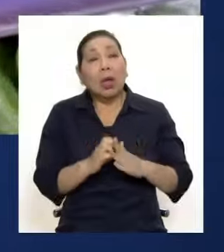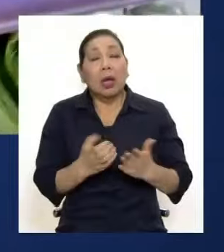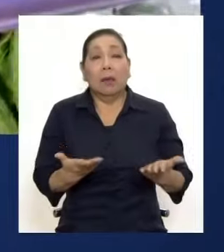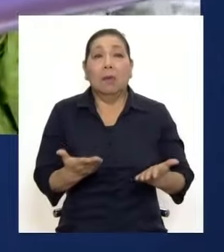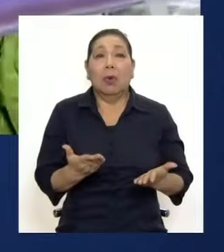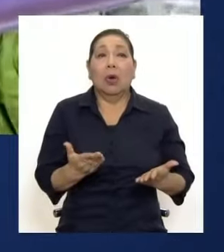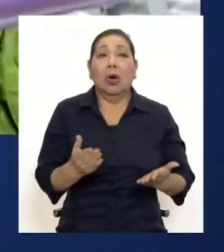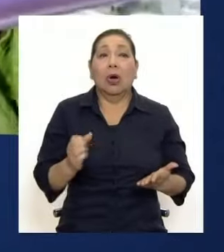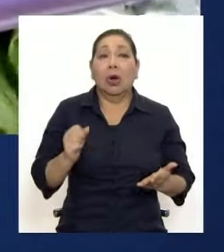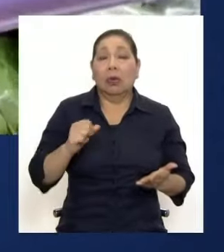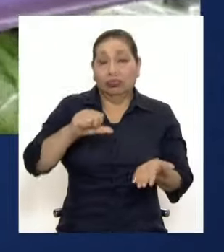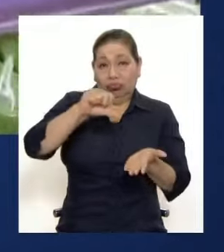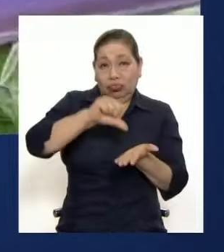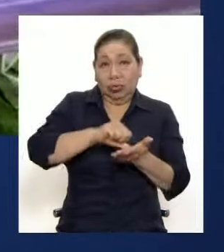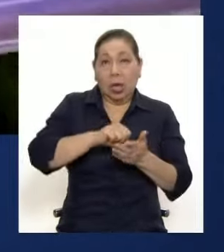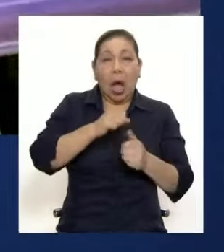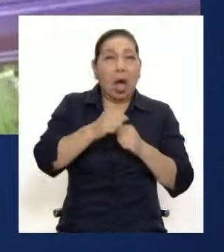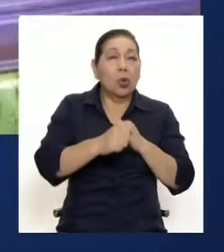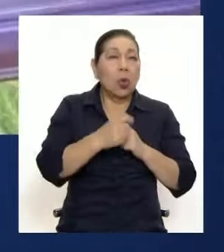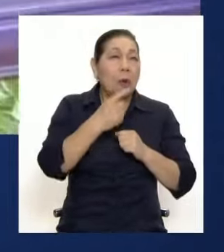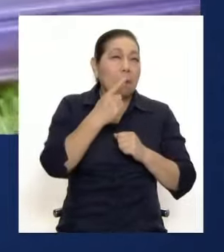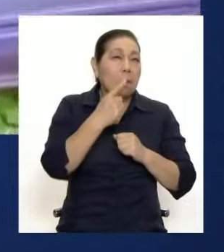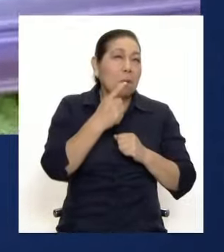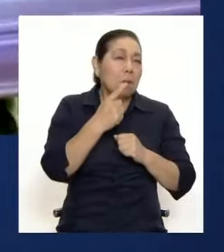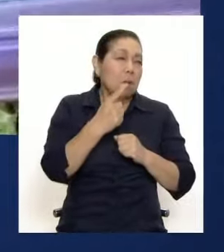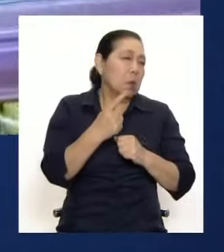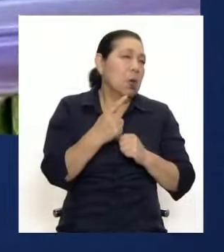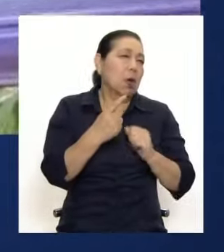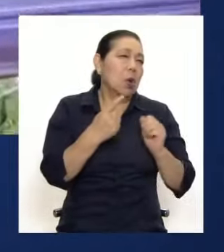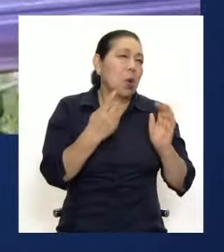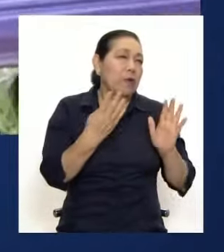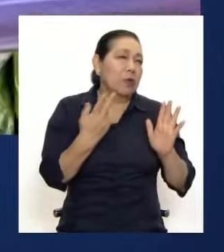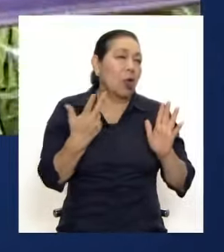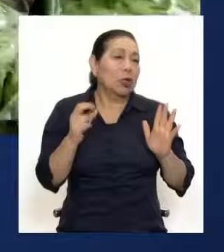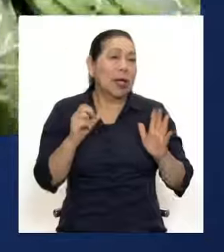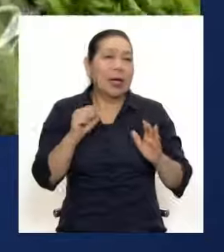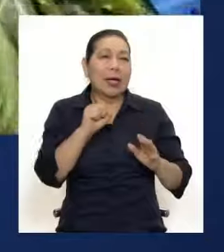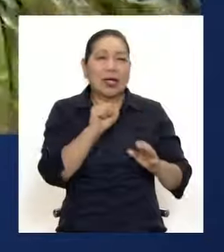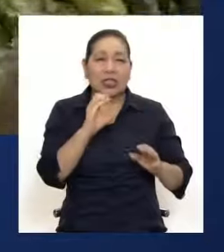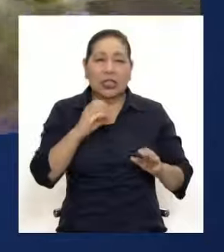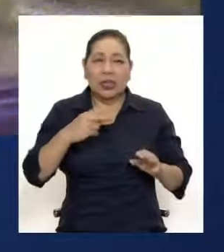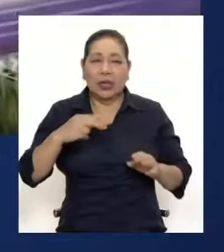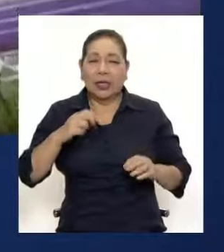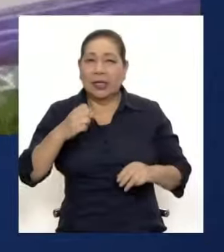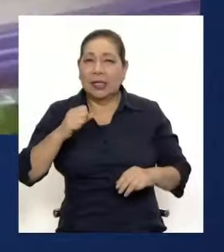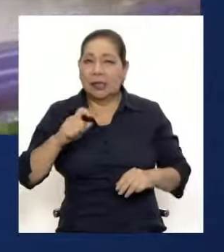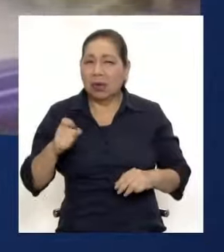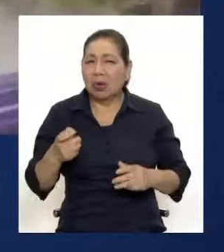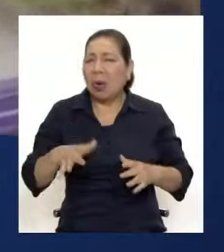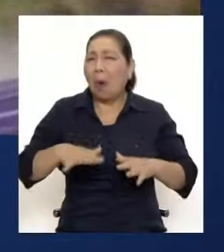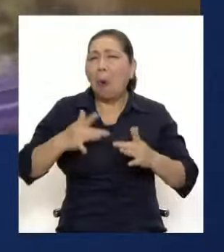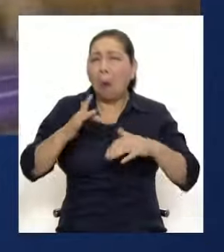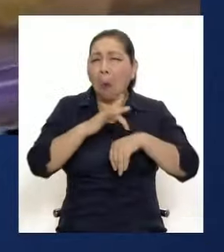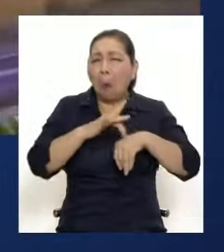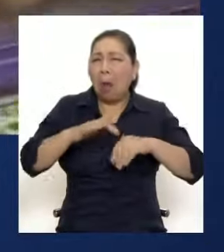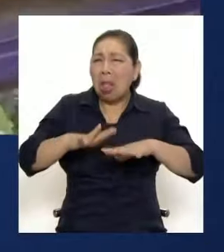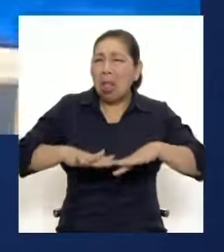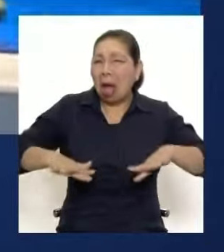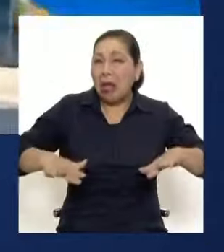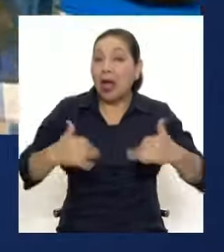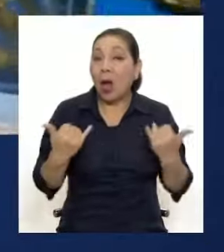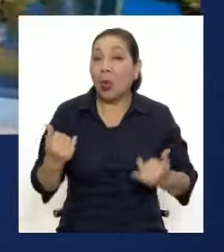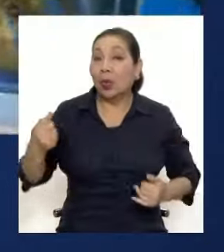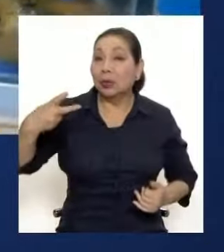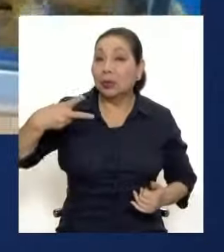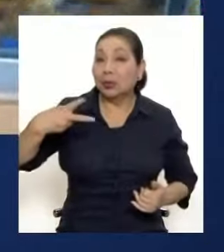shenen que en el año 80 el año la ciudad de shenen era básicamente una Pampa y el día de hoy es